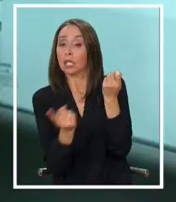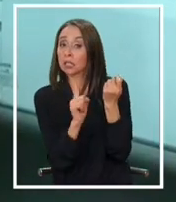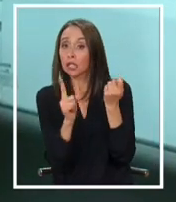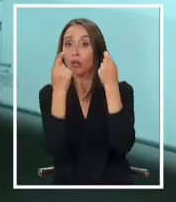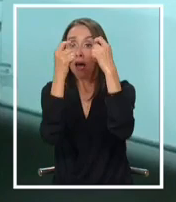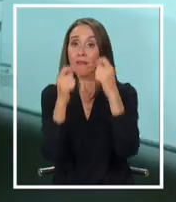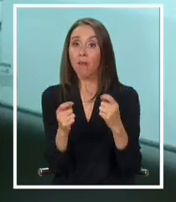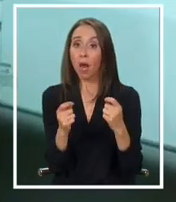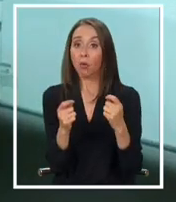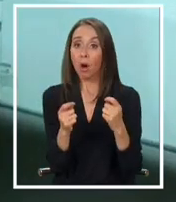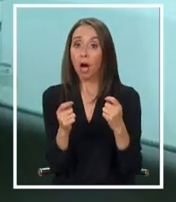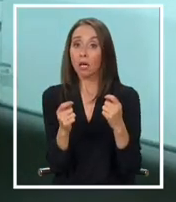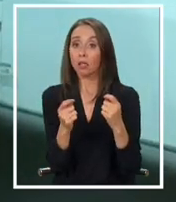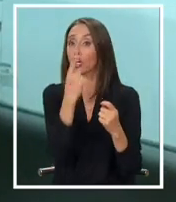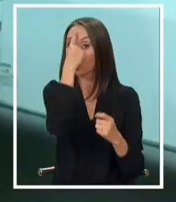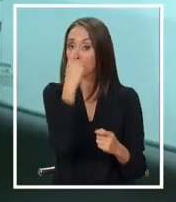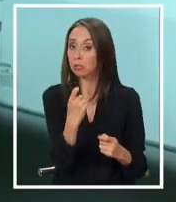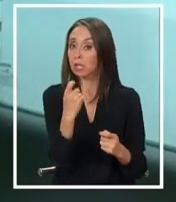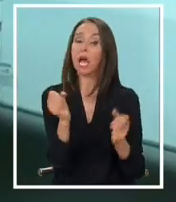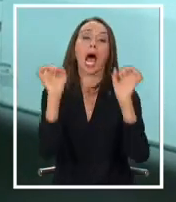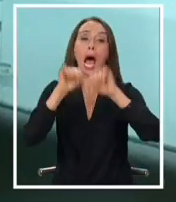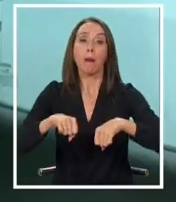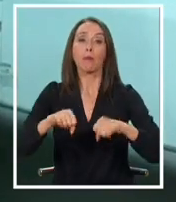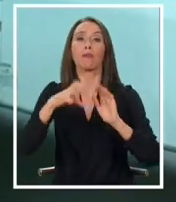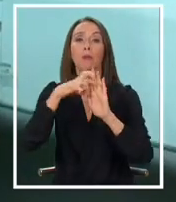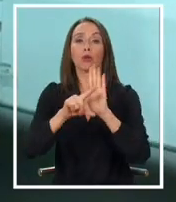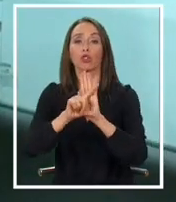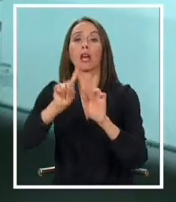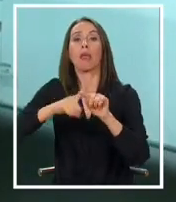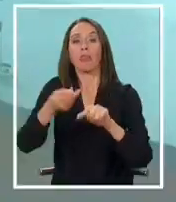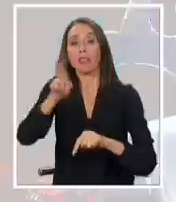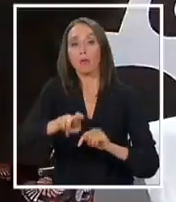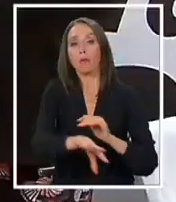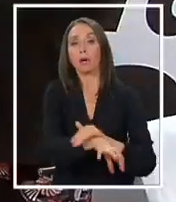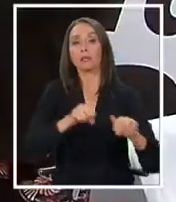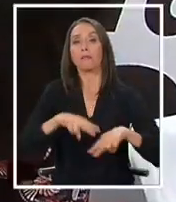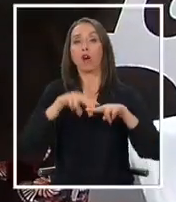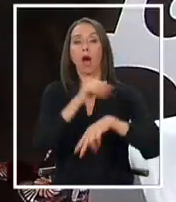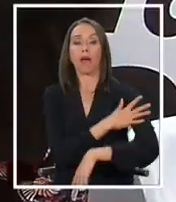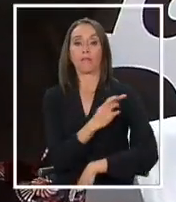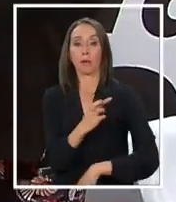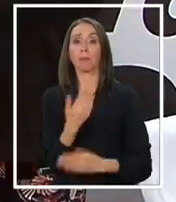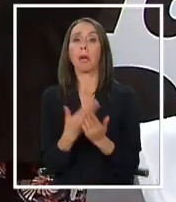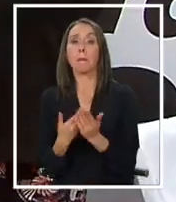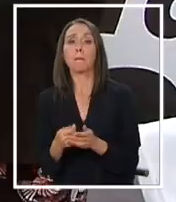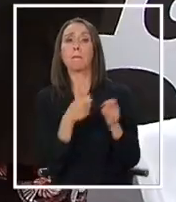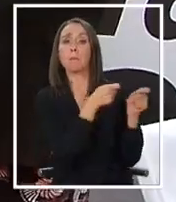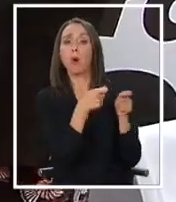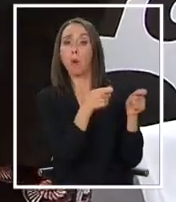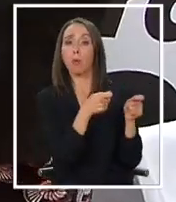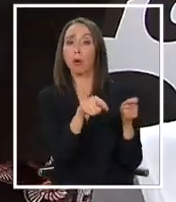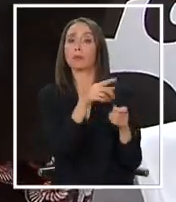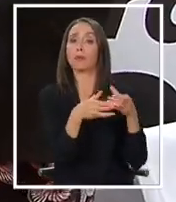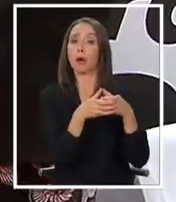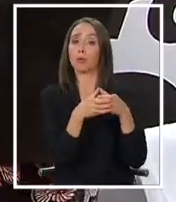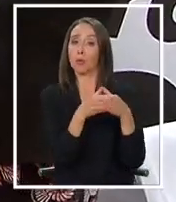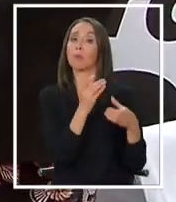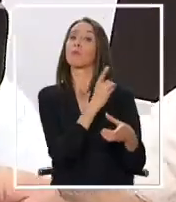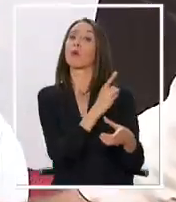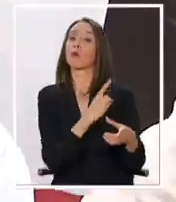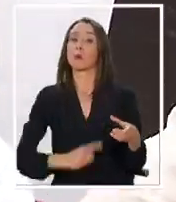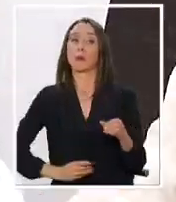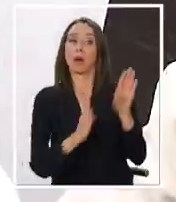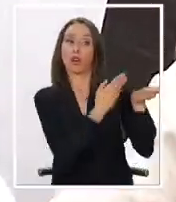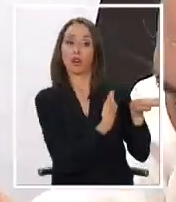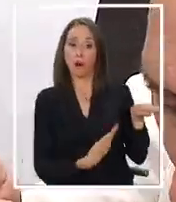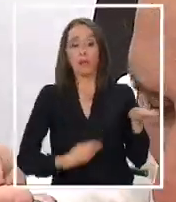evaluar seriamente, ¿cierto?, aprobar nuevamente retiros de los fondos de AFP. Propuestas que incluso dentro del oficialismo se abren a